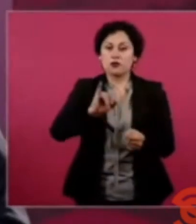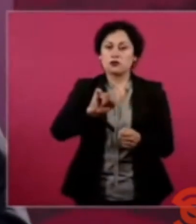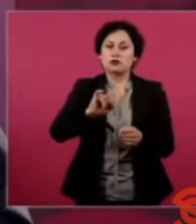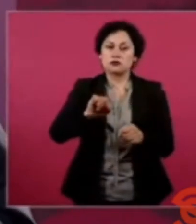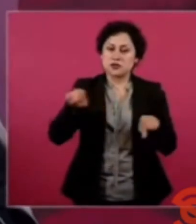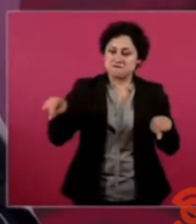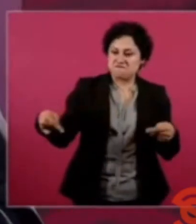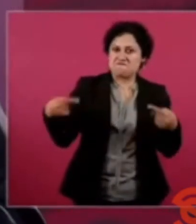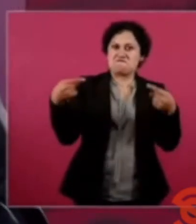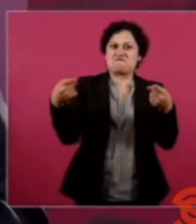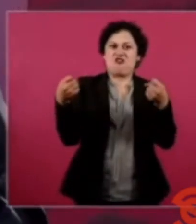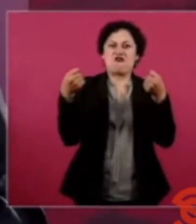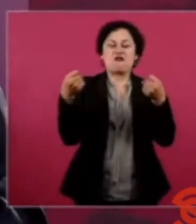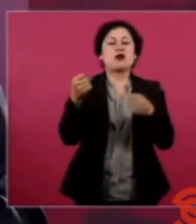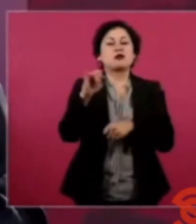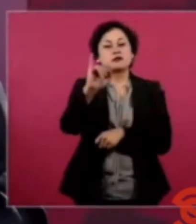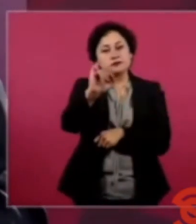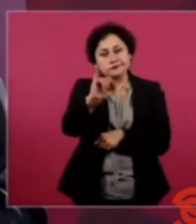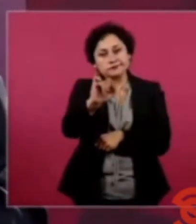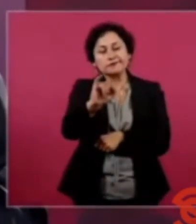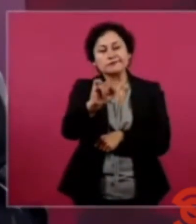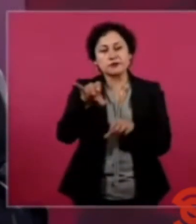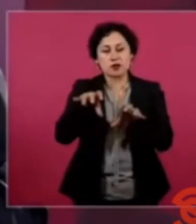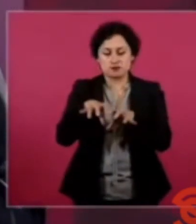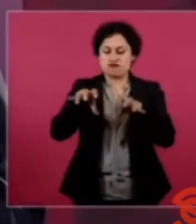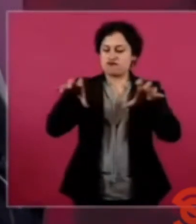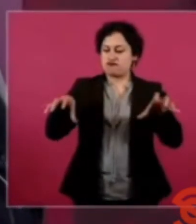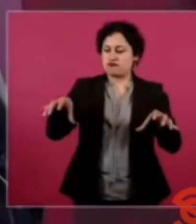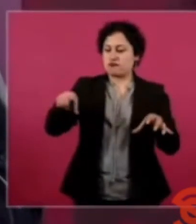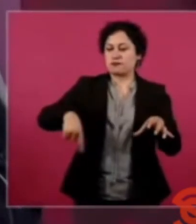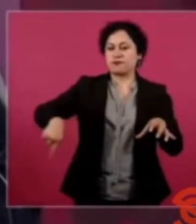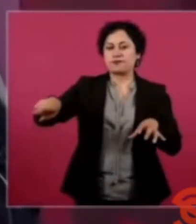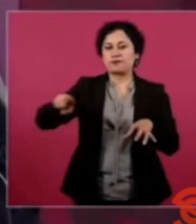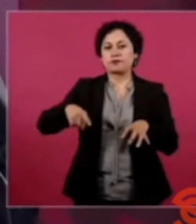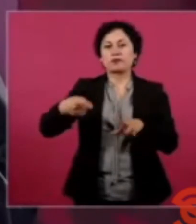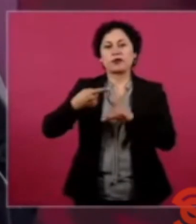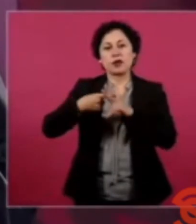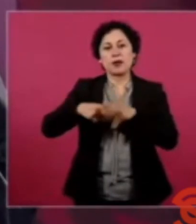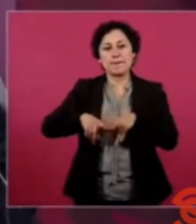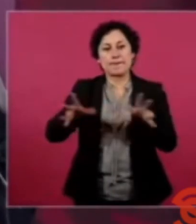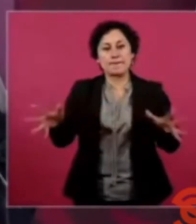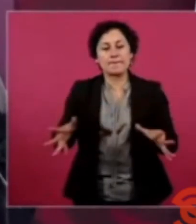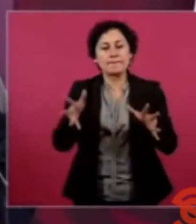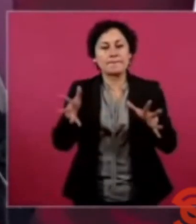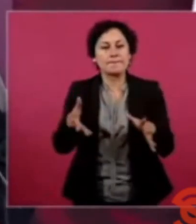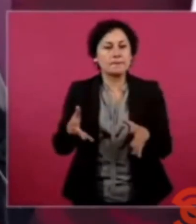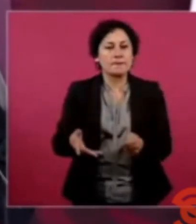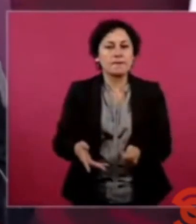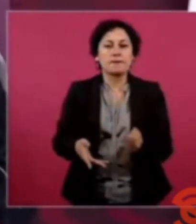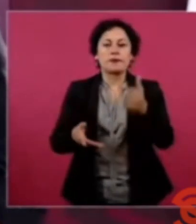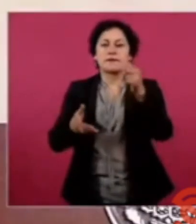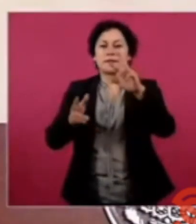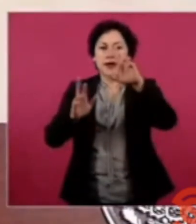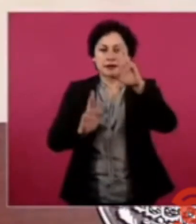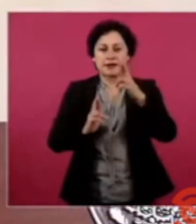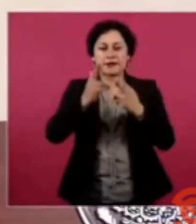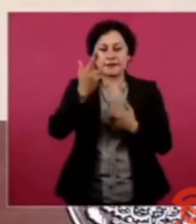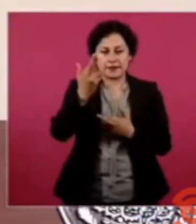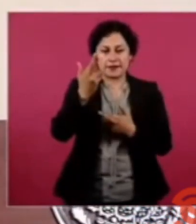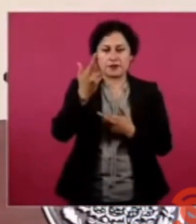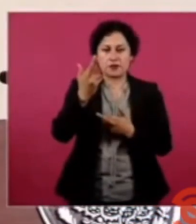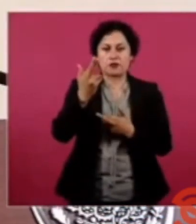oposición. Ellos impulsaron la rebelión de Zedillo